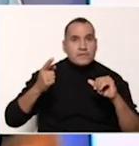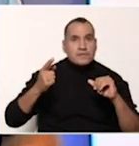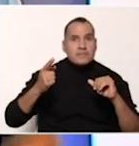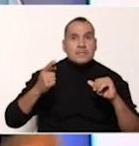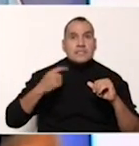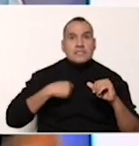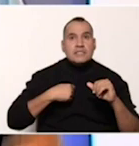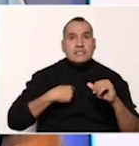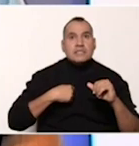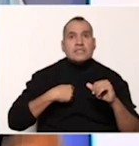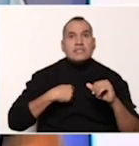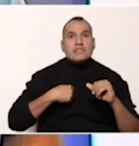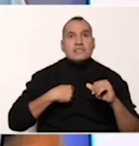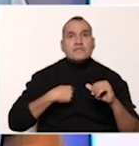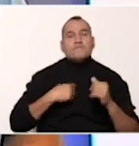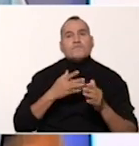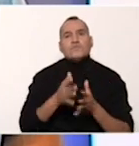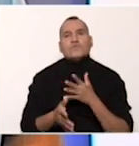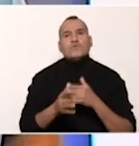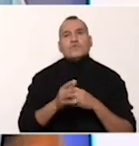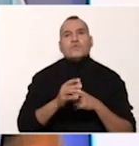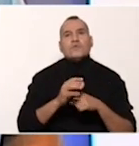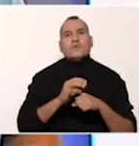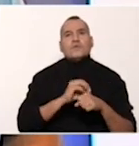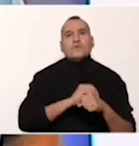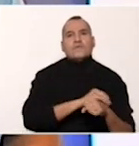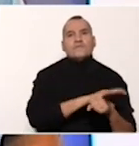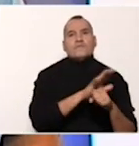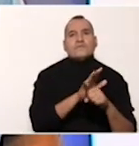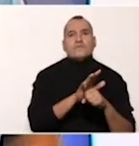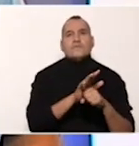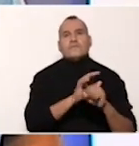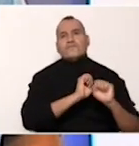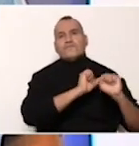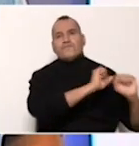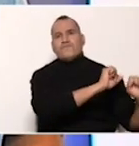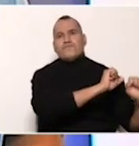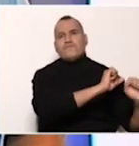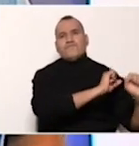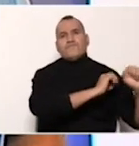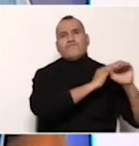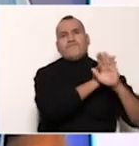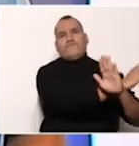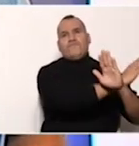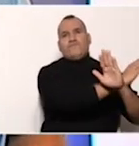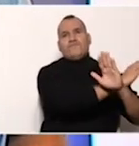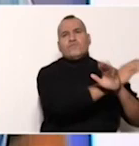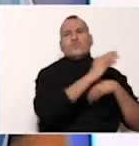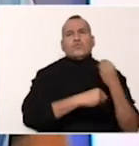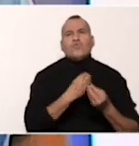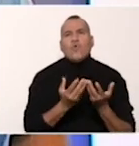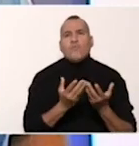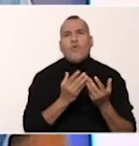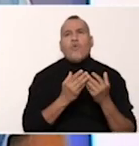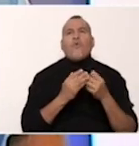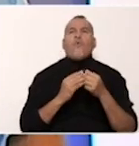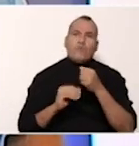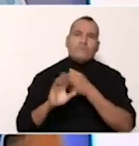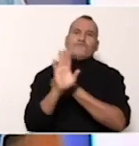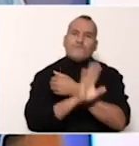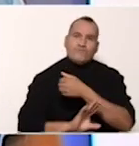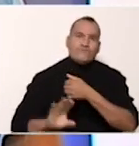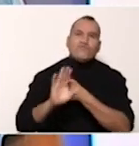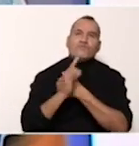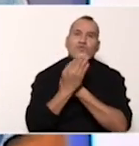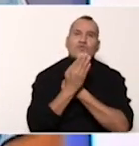las opciones que hay para evitar el COVID-19, que la prevención la clave es